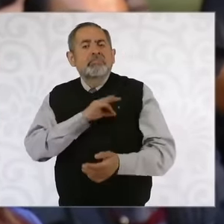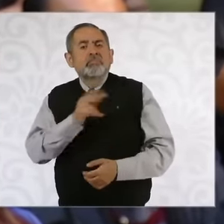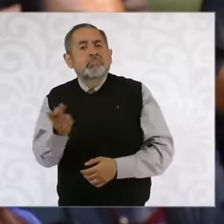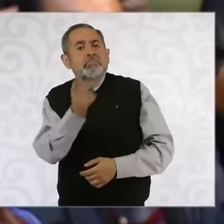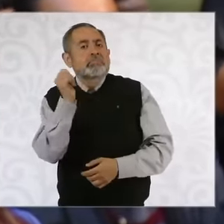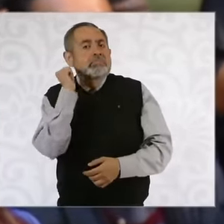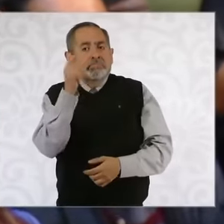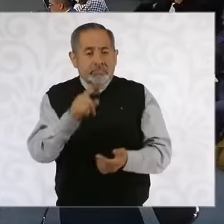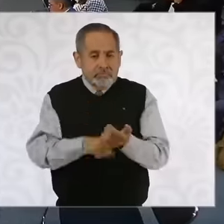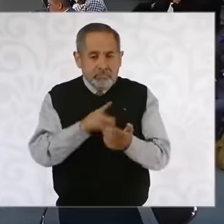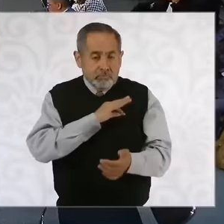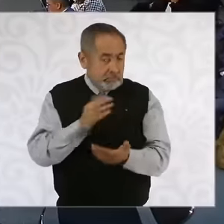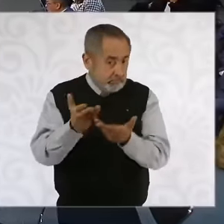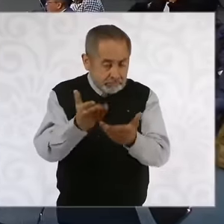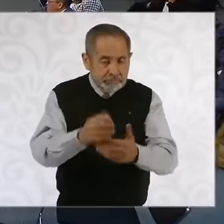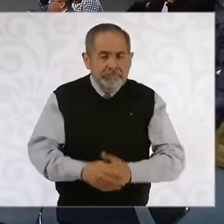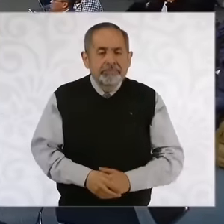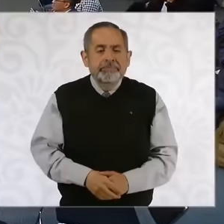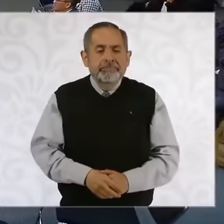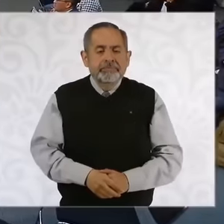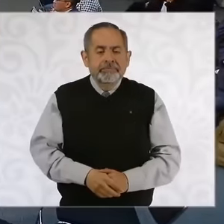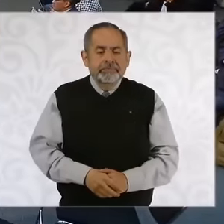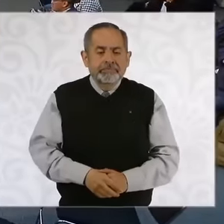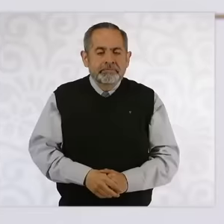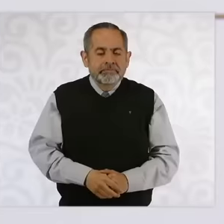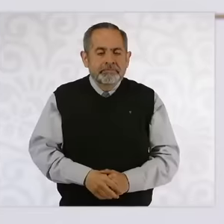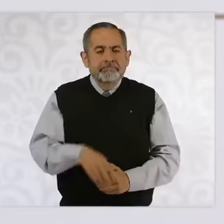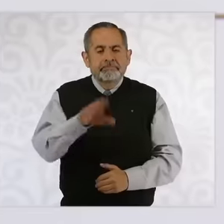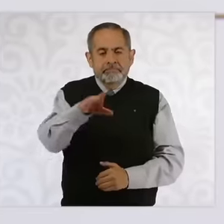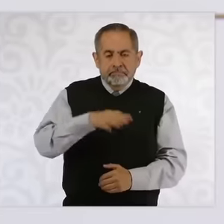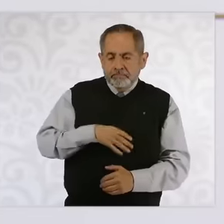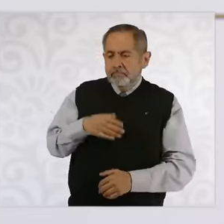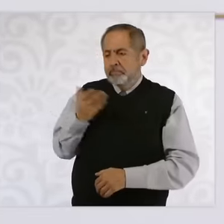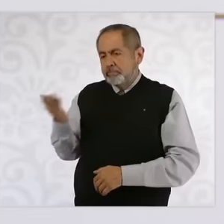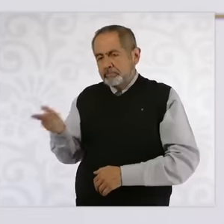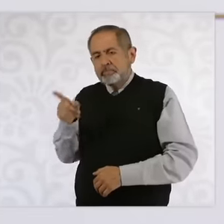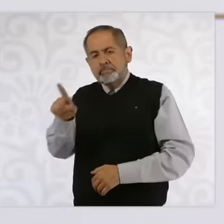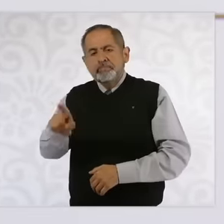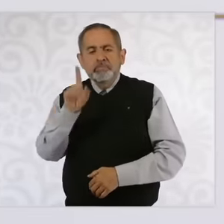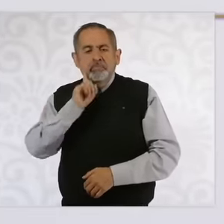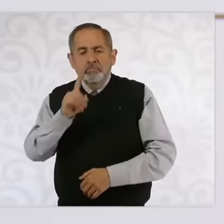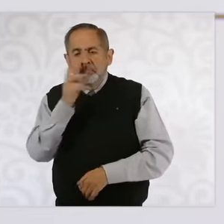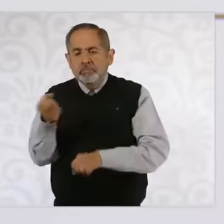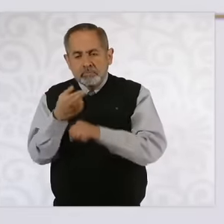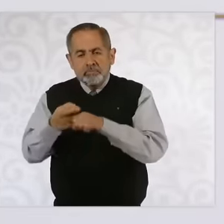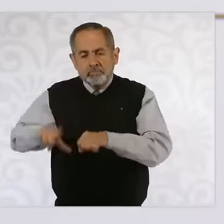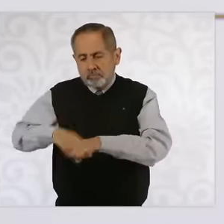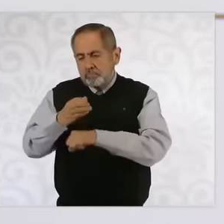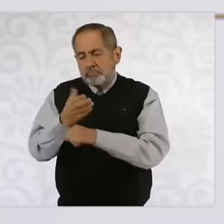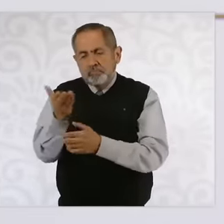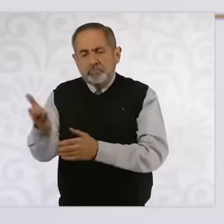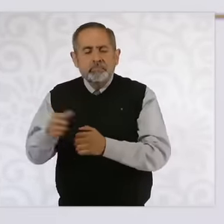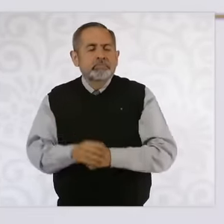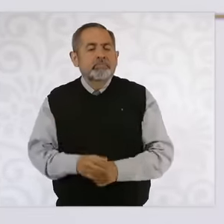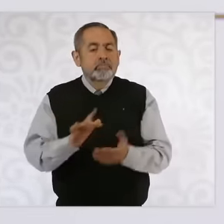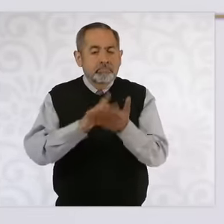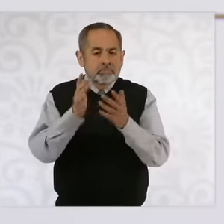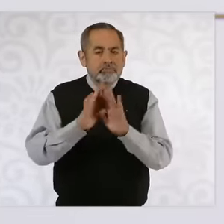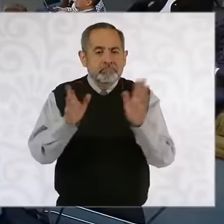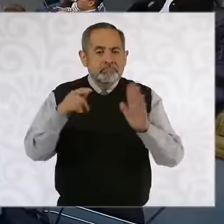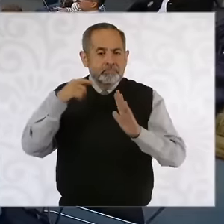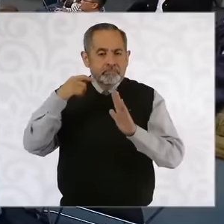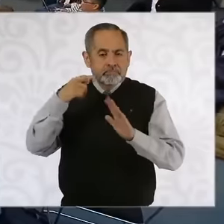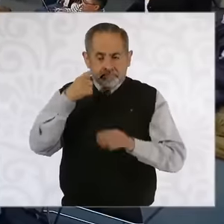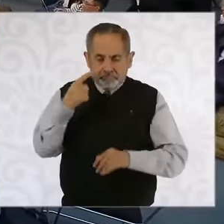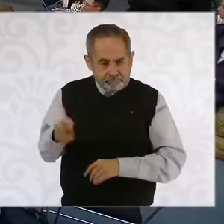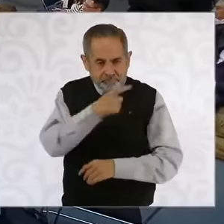por ella? Bien, le pedimos a la secretaria de Gobernación, a Rosicela. Muchas gracias, presidenta. Muy amable. Listo, vamos a la